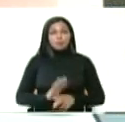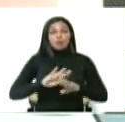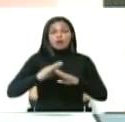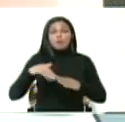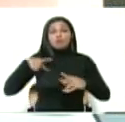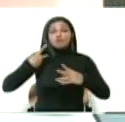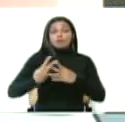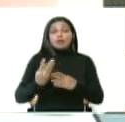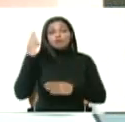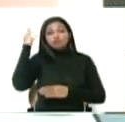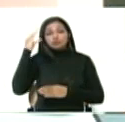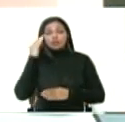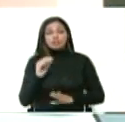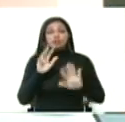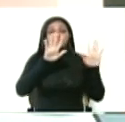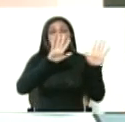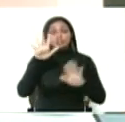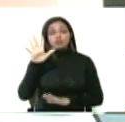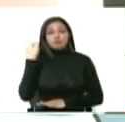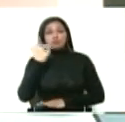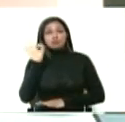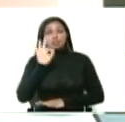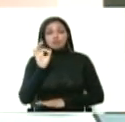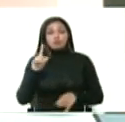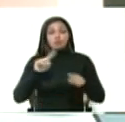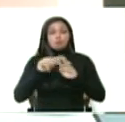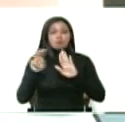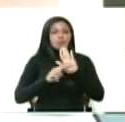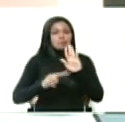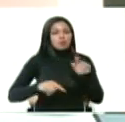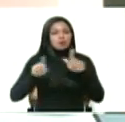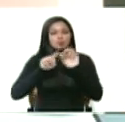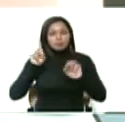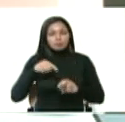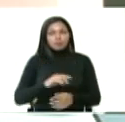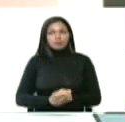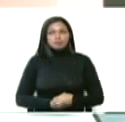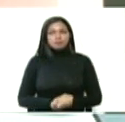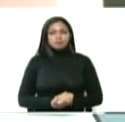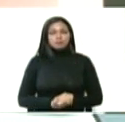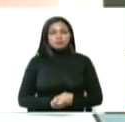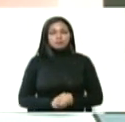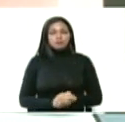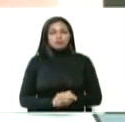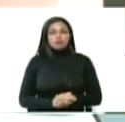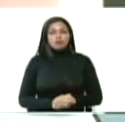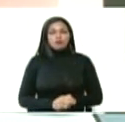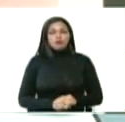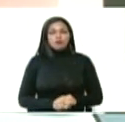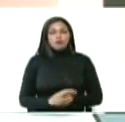Un 85% de acatamiento, cumplimiento, como promedio de estos